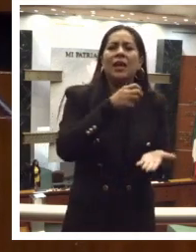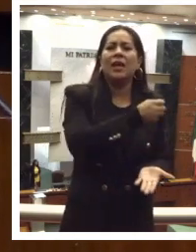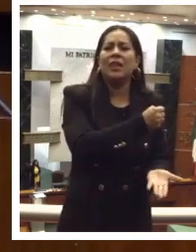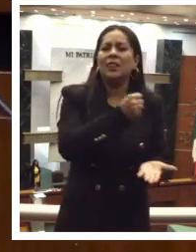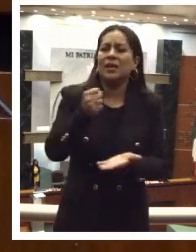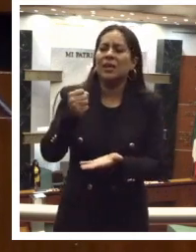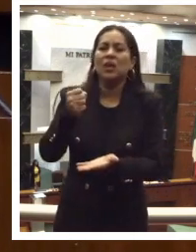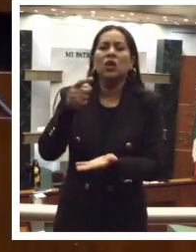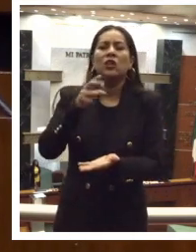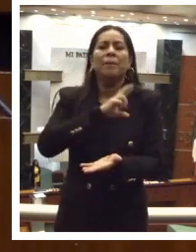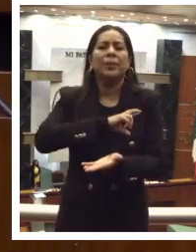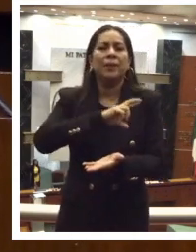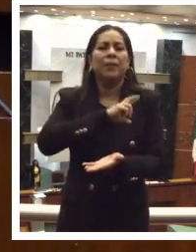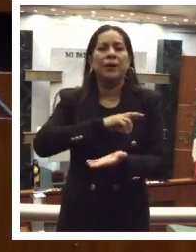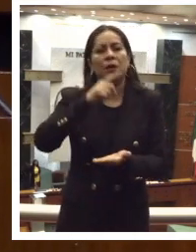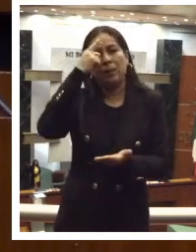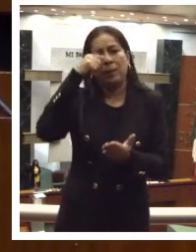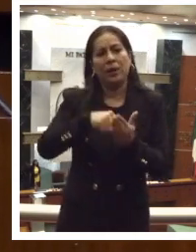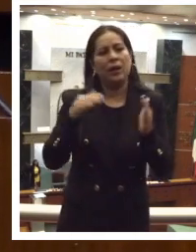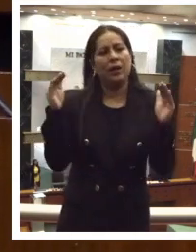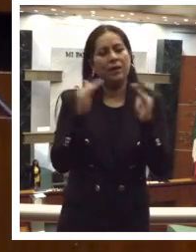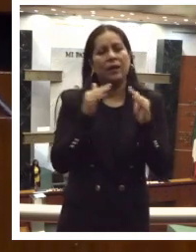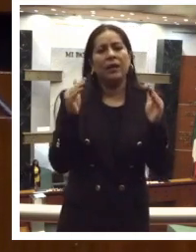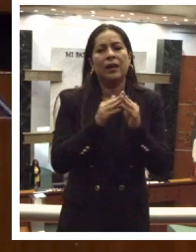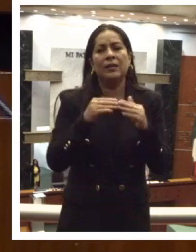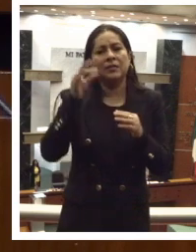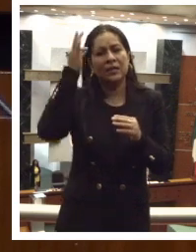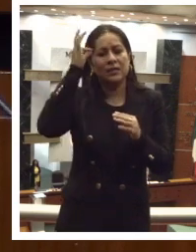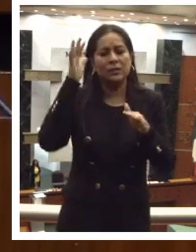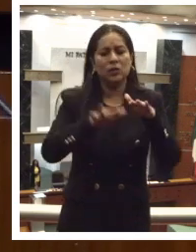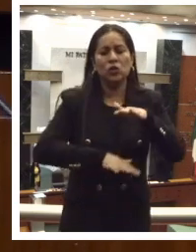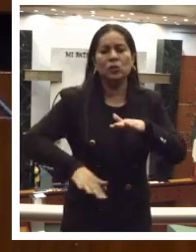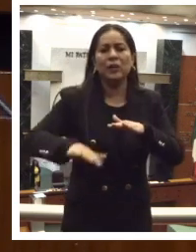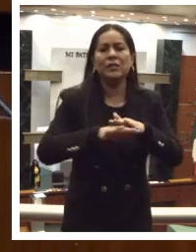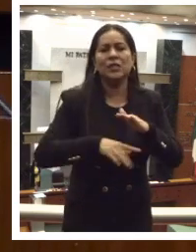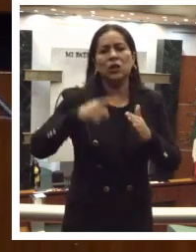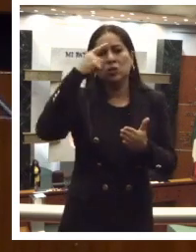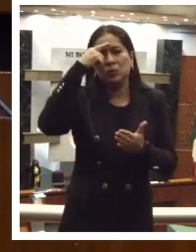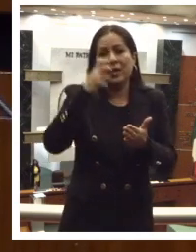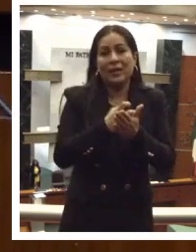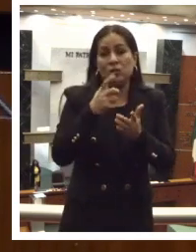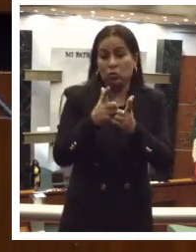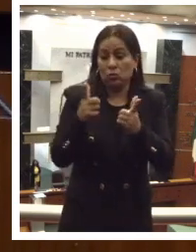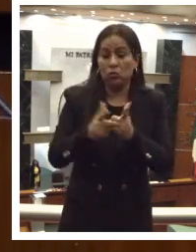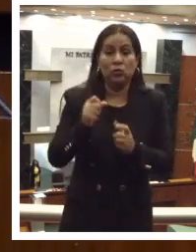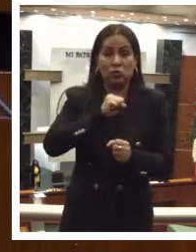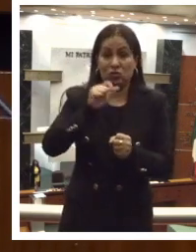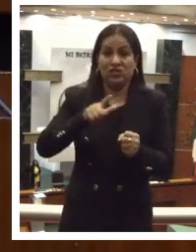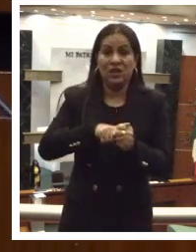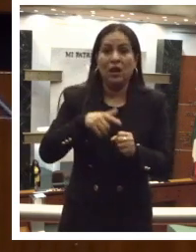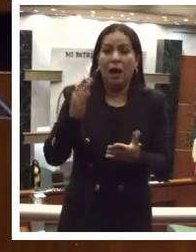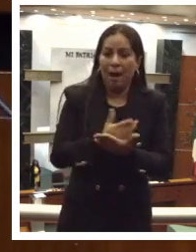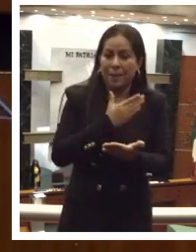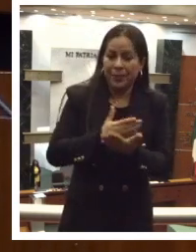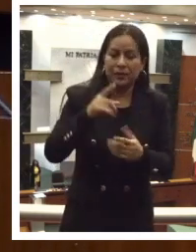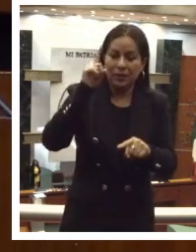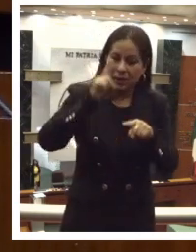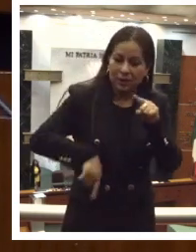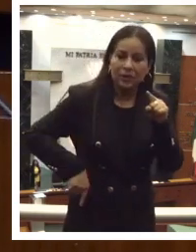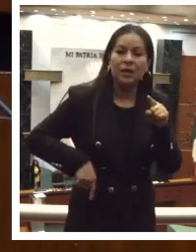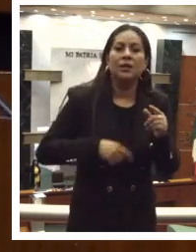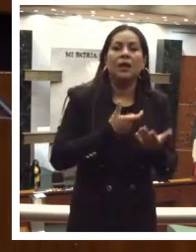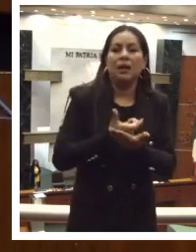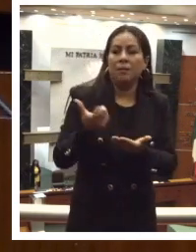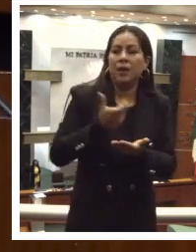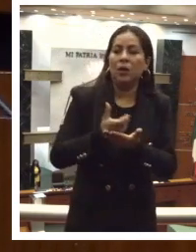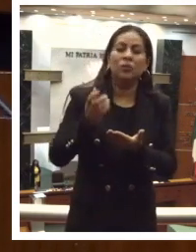financiamiento público y privado para la vivienda y cobertura de los servicios básicos para estos grupos sociales, además de la suspensión de los